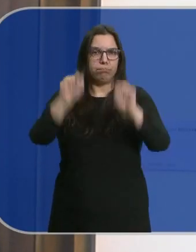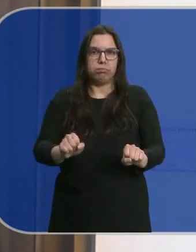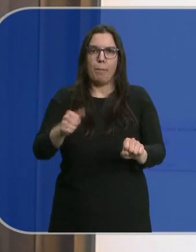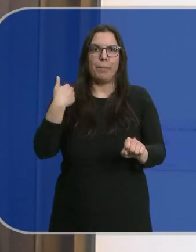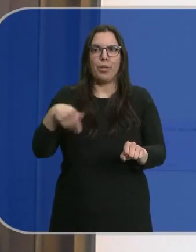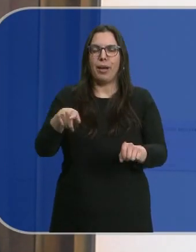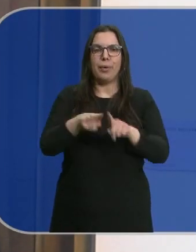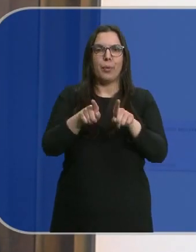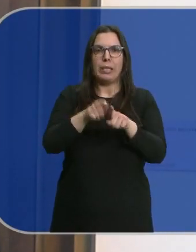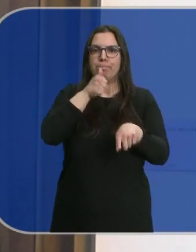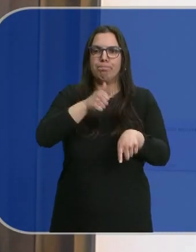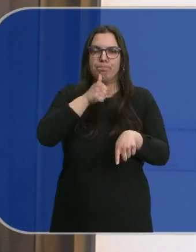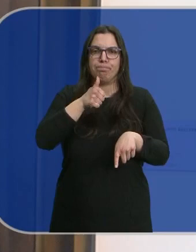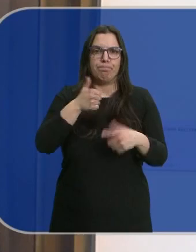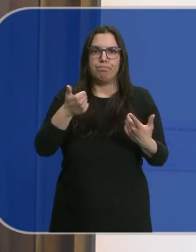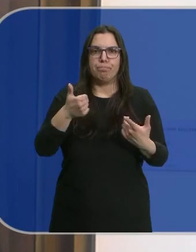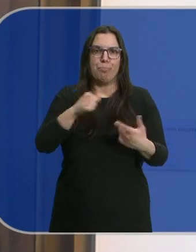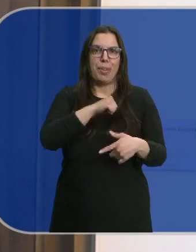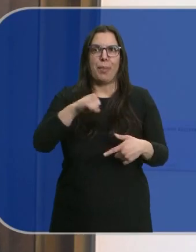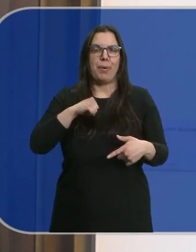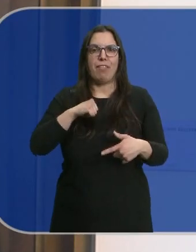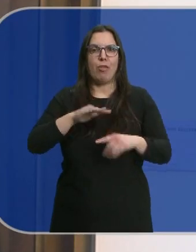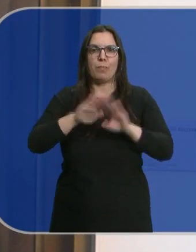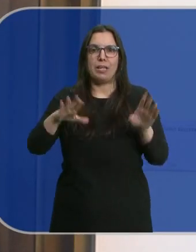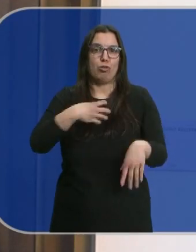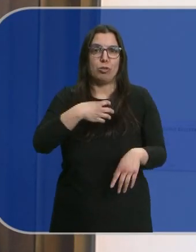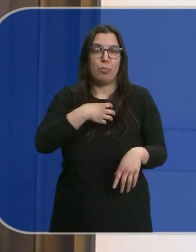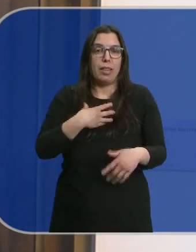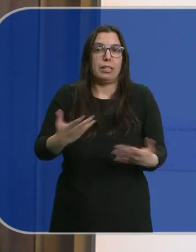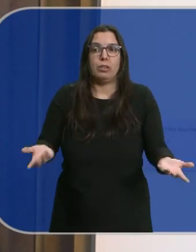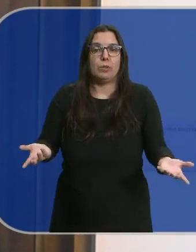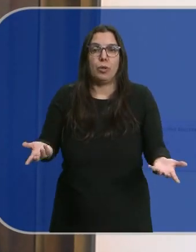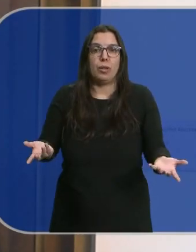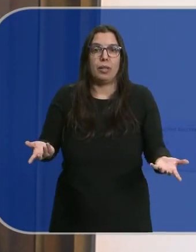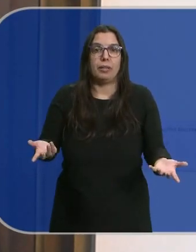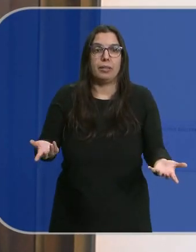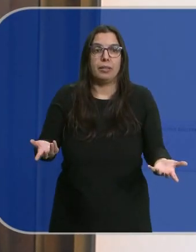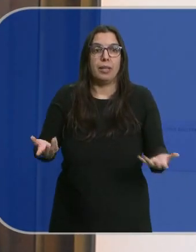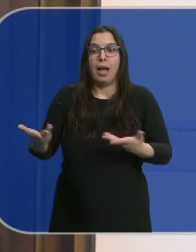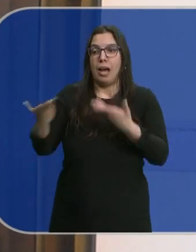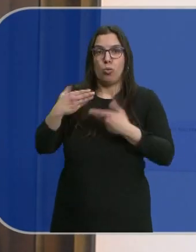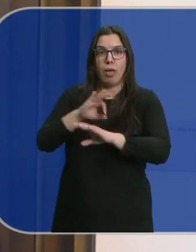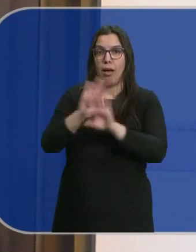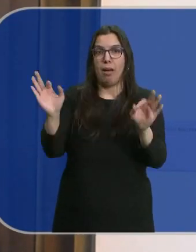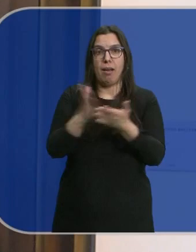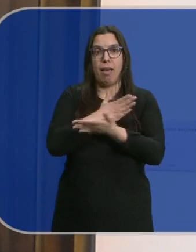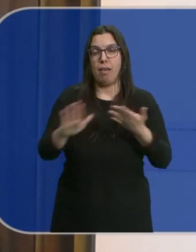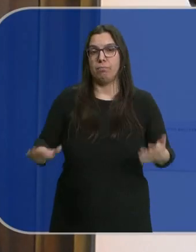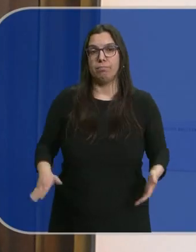todo esto no puede depender al final de una iniciativa privada y cuando no tenemos ninguna ayuda.